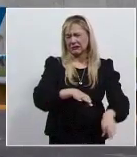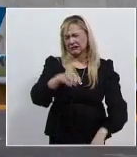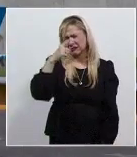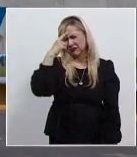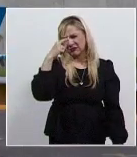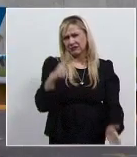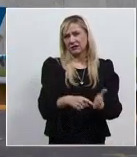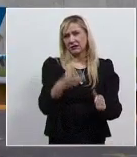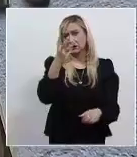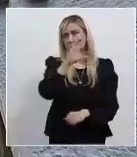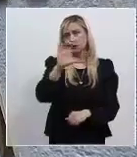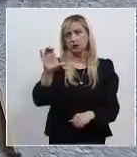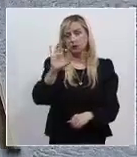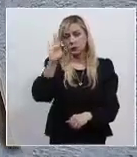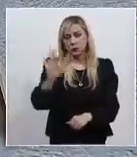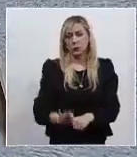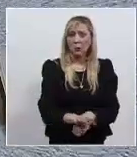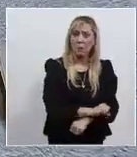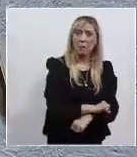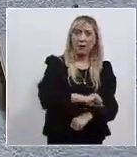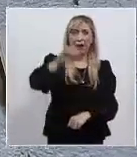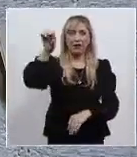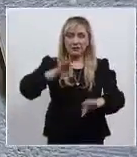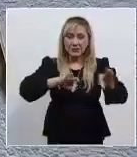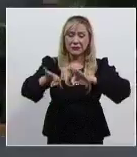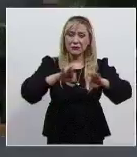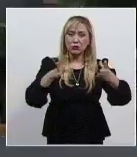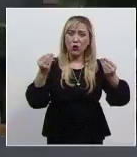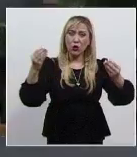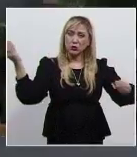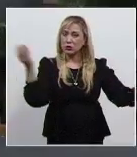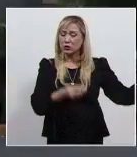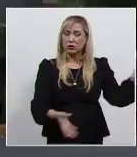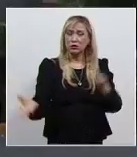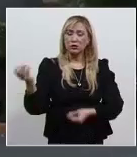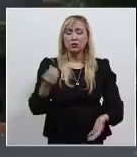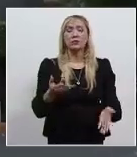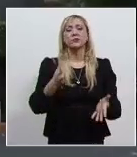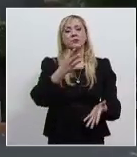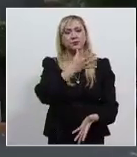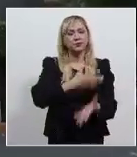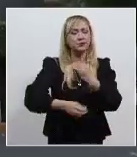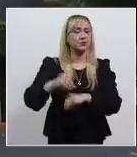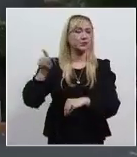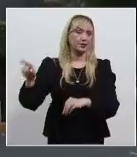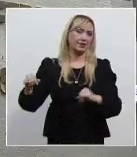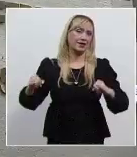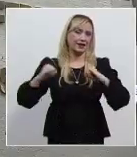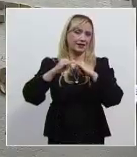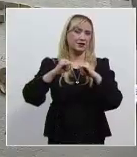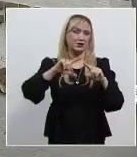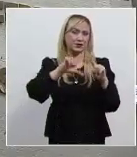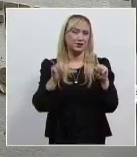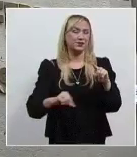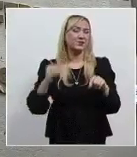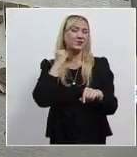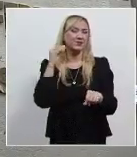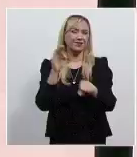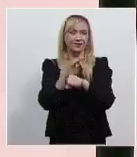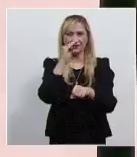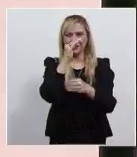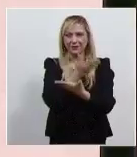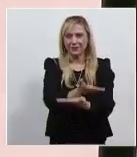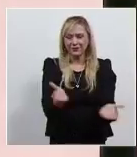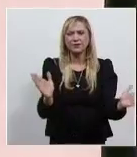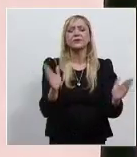en 300%. Por su parte, la Defensoría Pública brinda servicios a 8,000 personas privadas de la libertad, de las